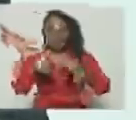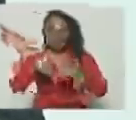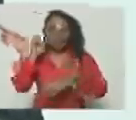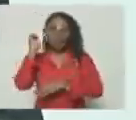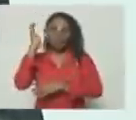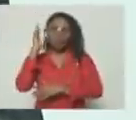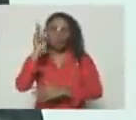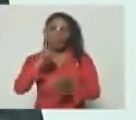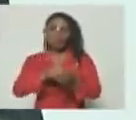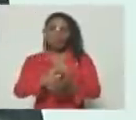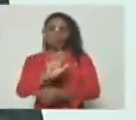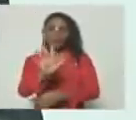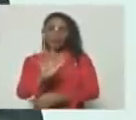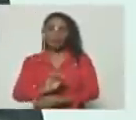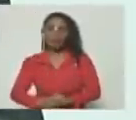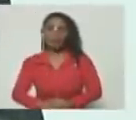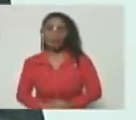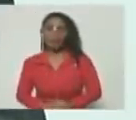parlamentarias del 2005.